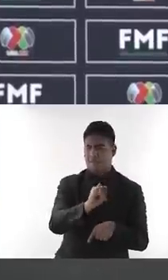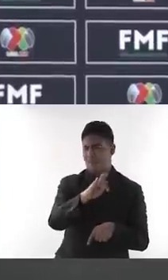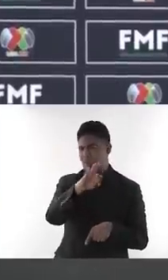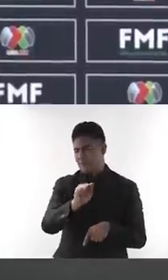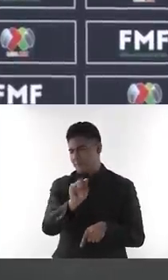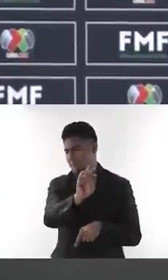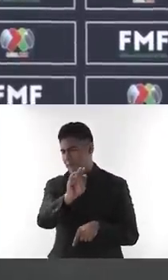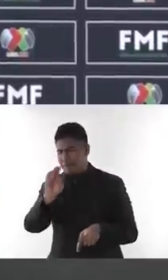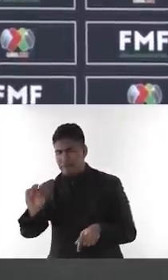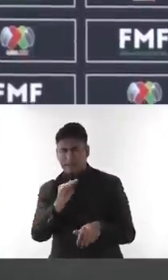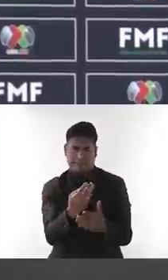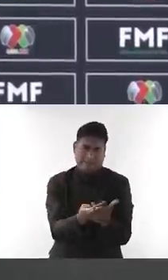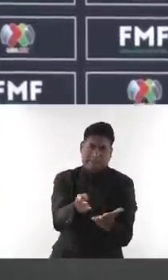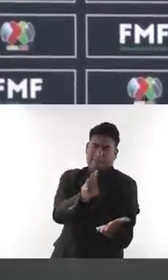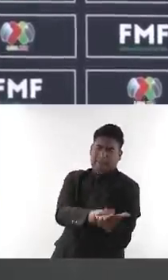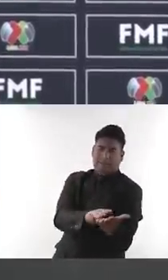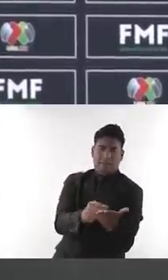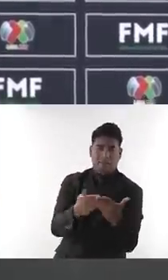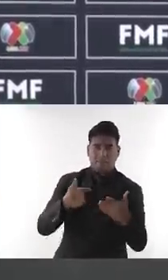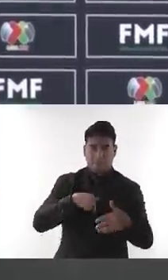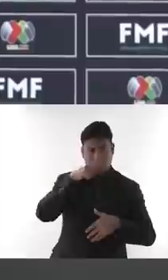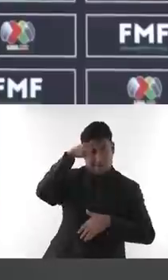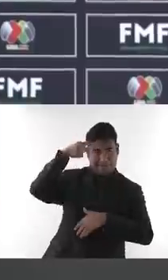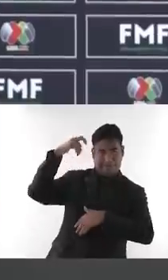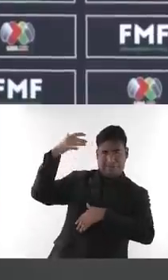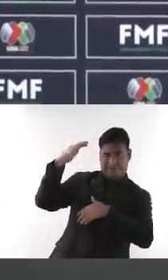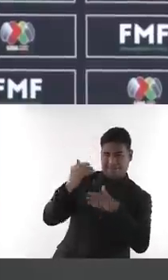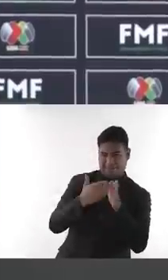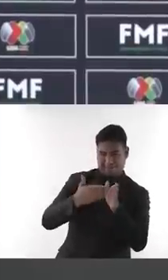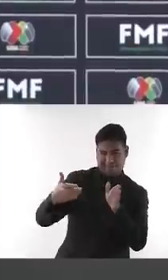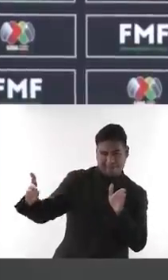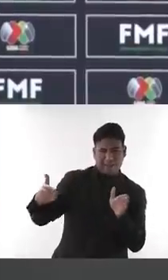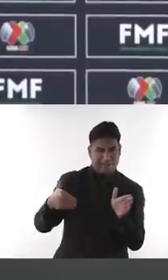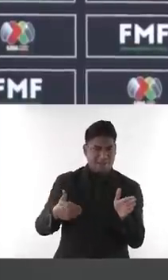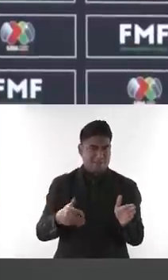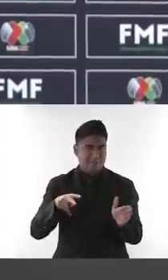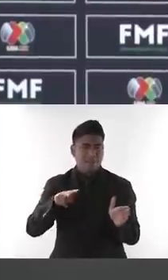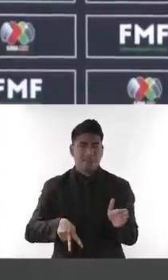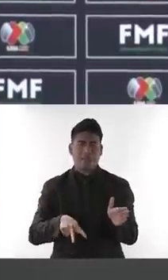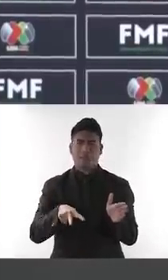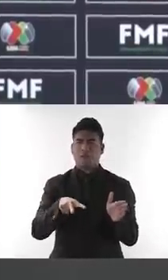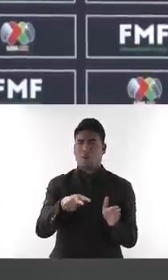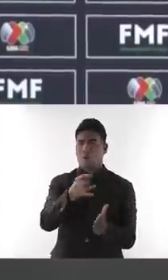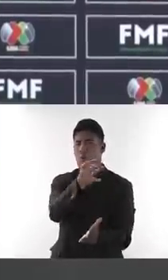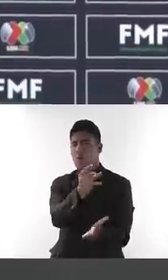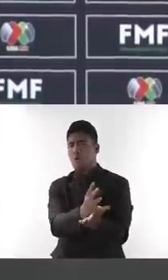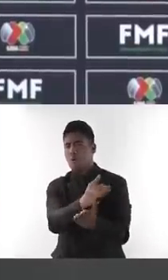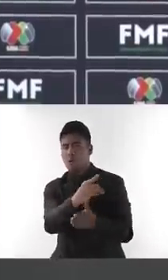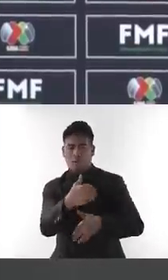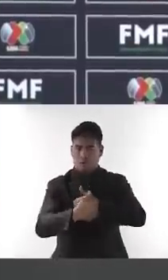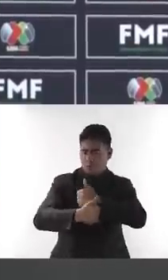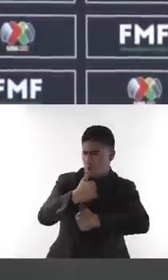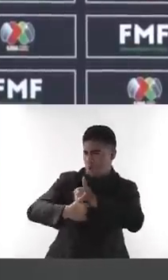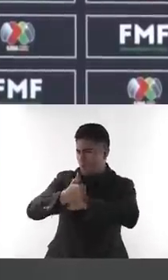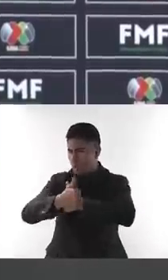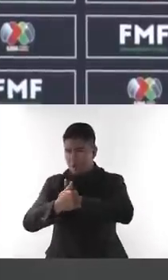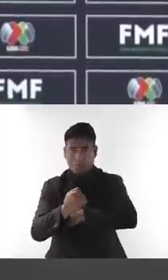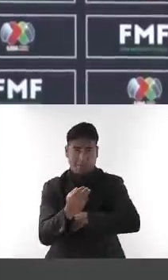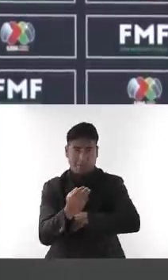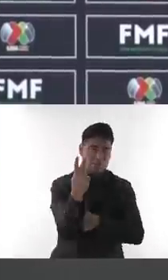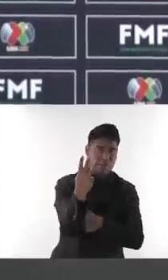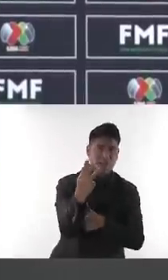verano, en donde no solamente tuvimos tres competencias con la Nations League, la Copa